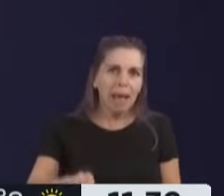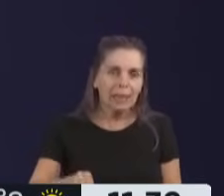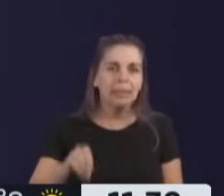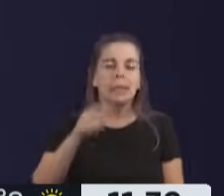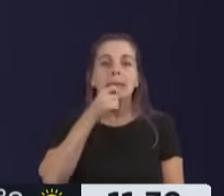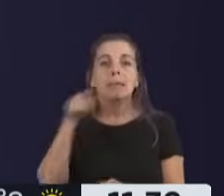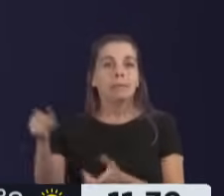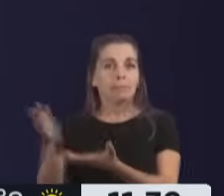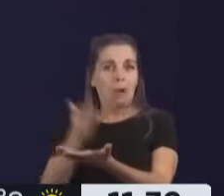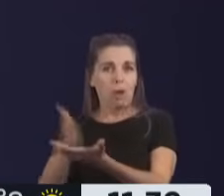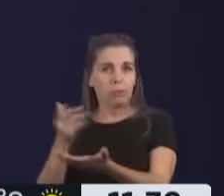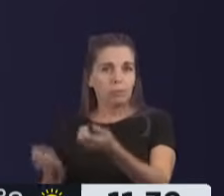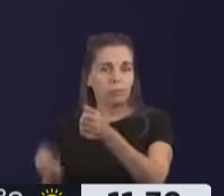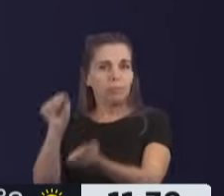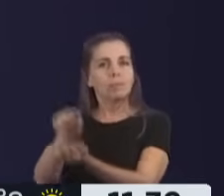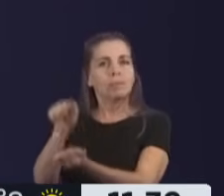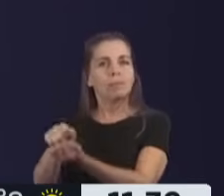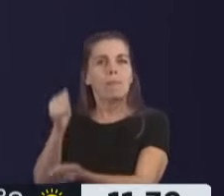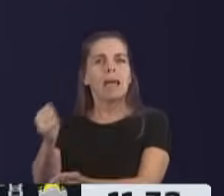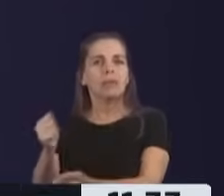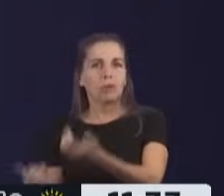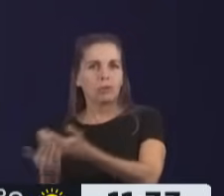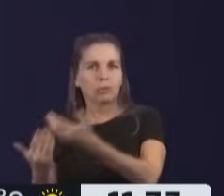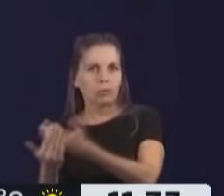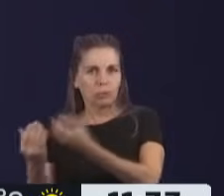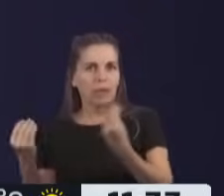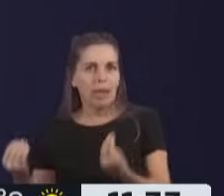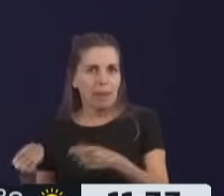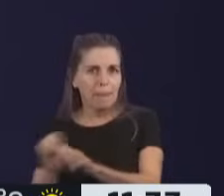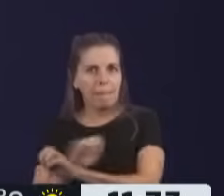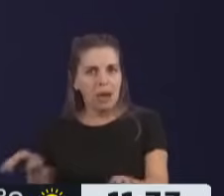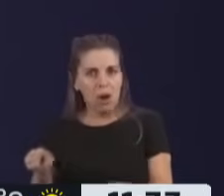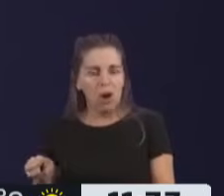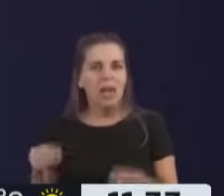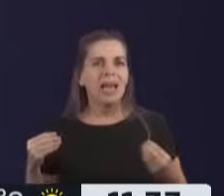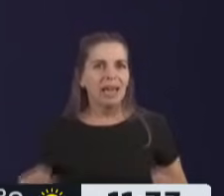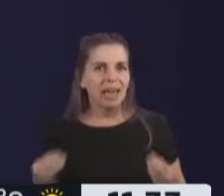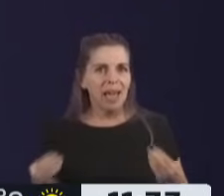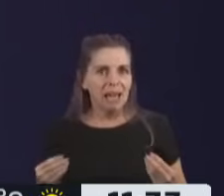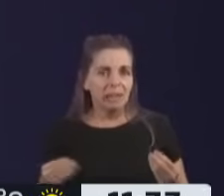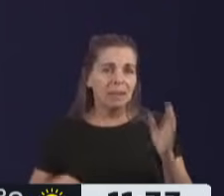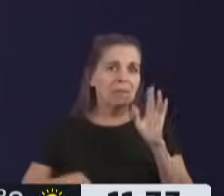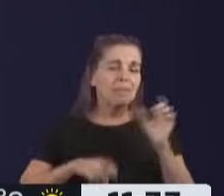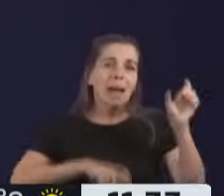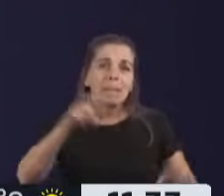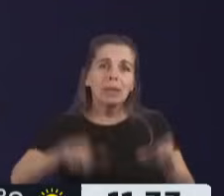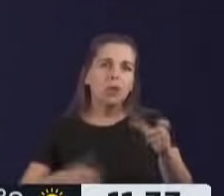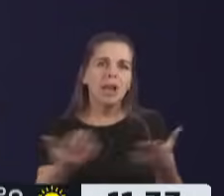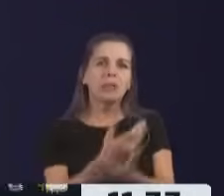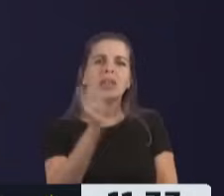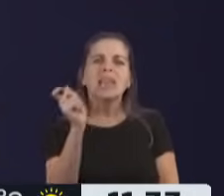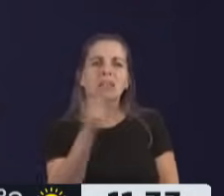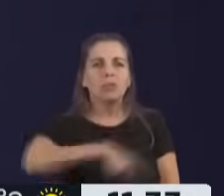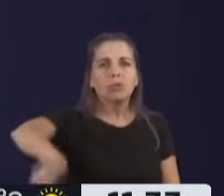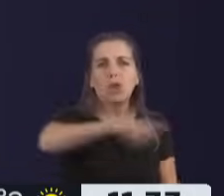máquina de hacer billetes, que es que efectivamente quienes más lo sufren son los que menos tienen. O sea que